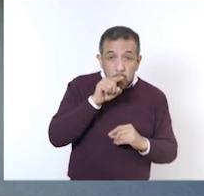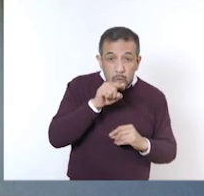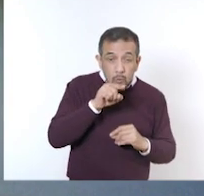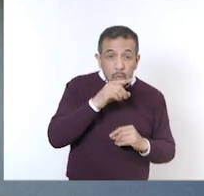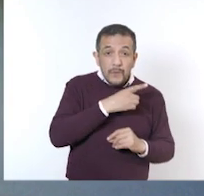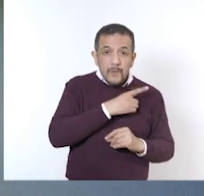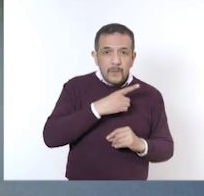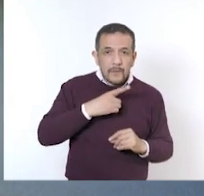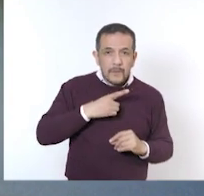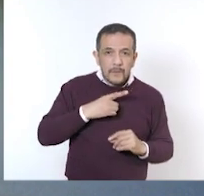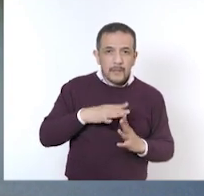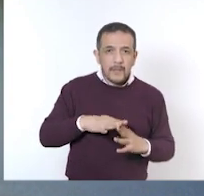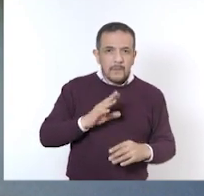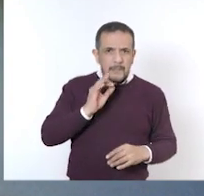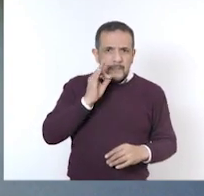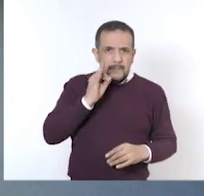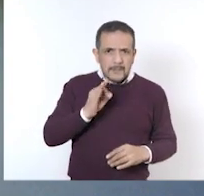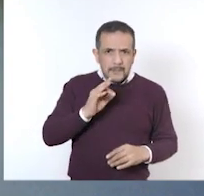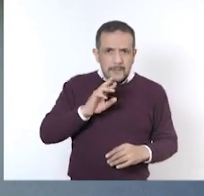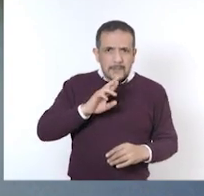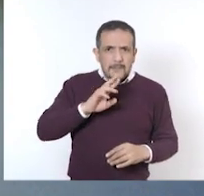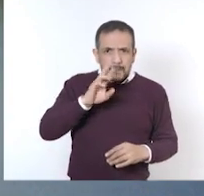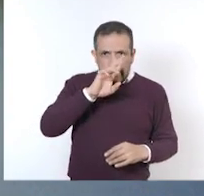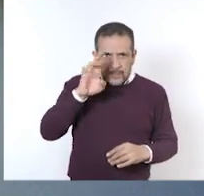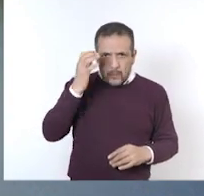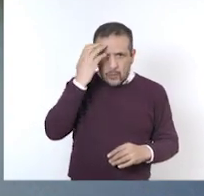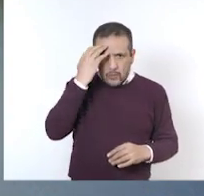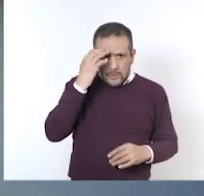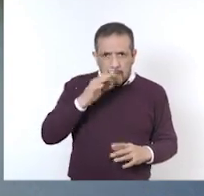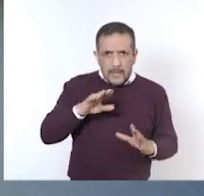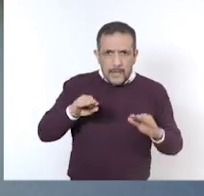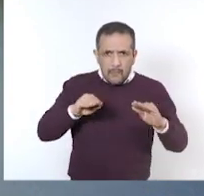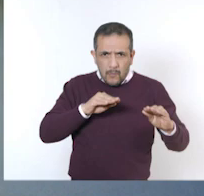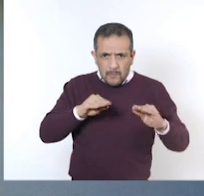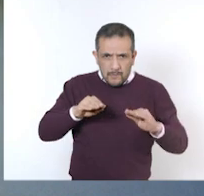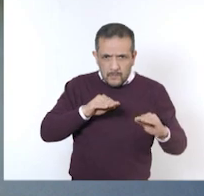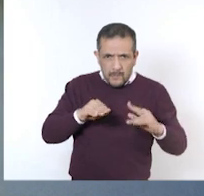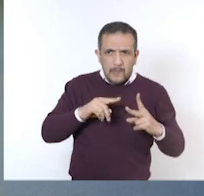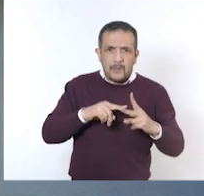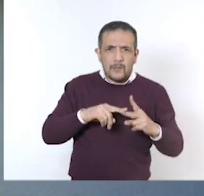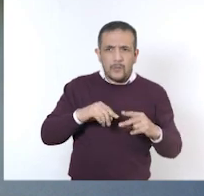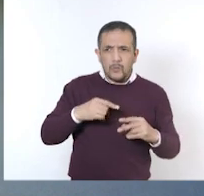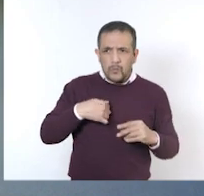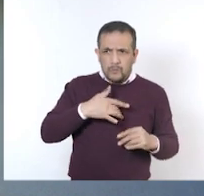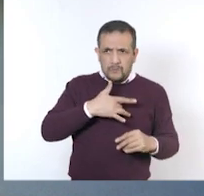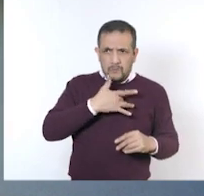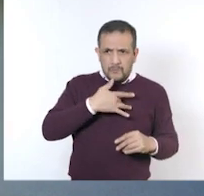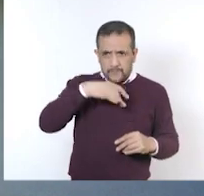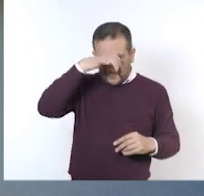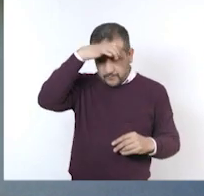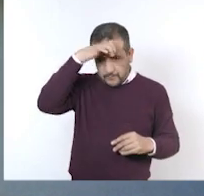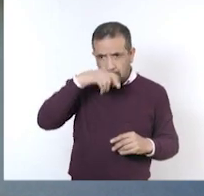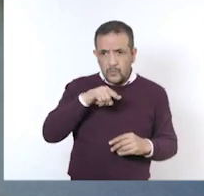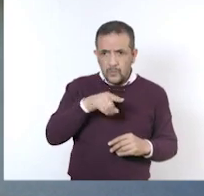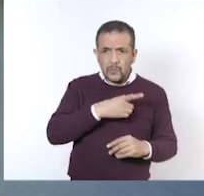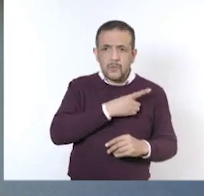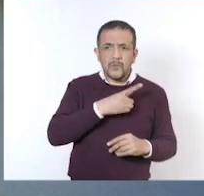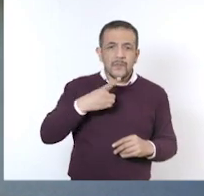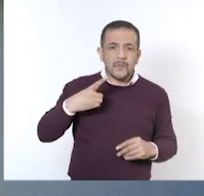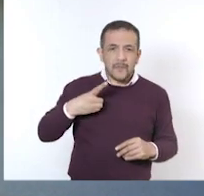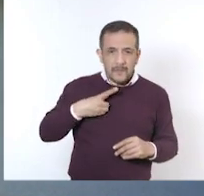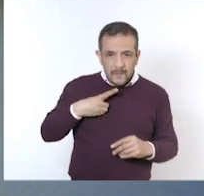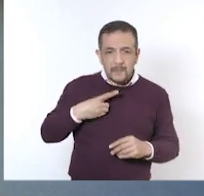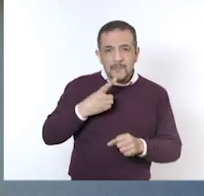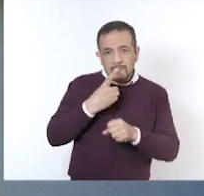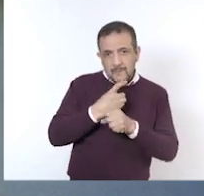arriba. Reconoce el movimiento, experimenta. Recuerden que al estar realizando estas